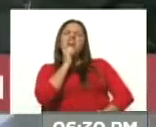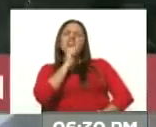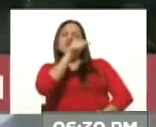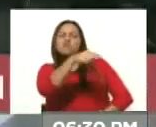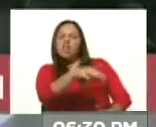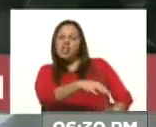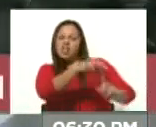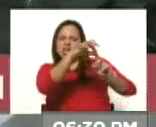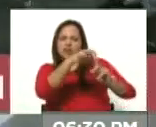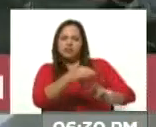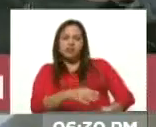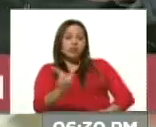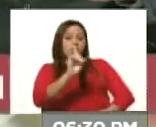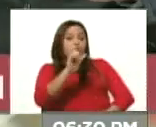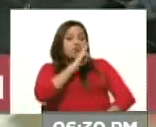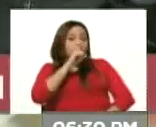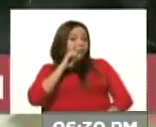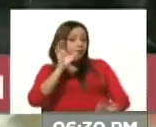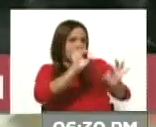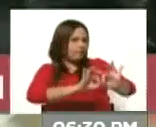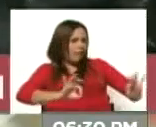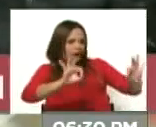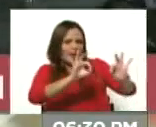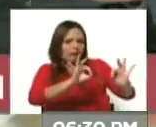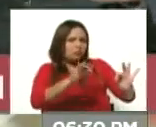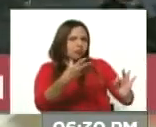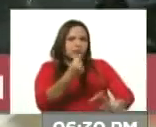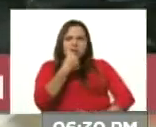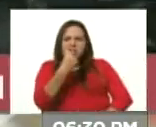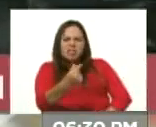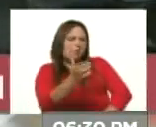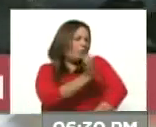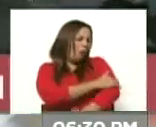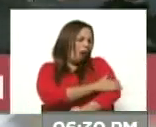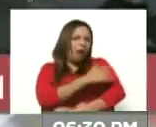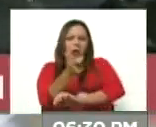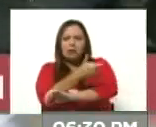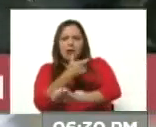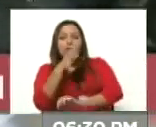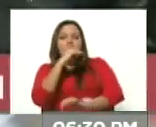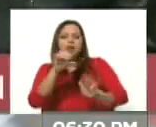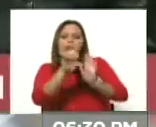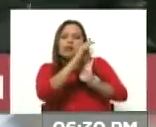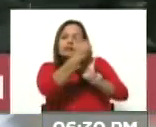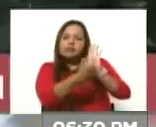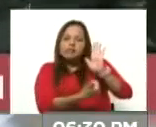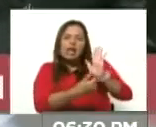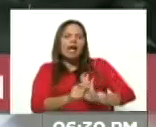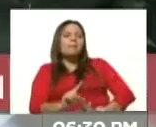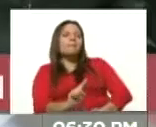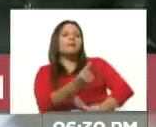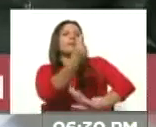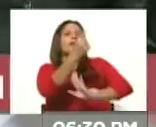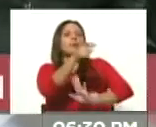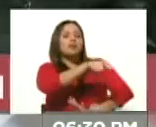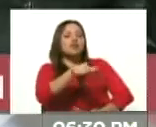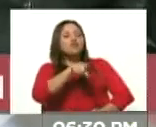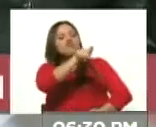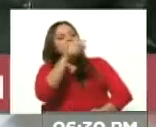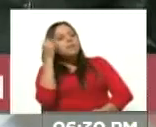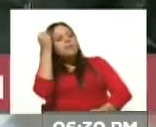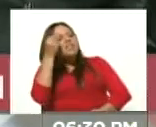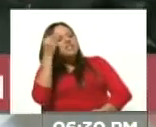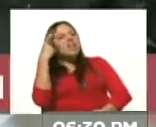usted no mencionamos opciones no mencionamos candidatos no hay lista es la primera persona que